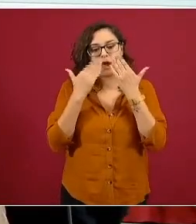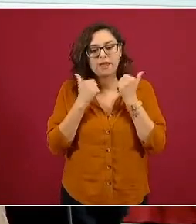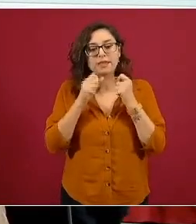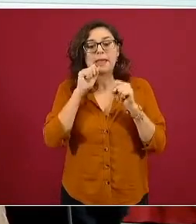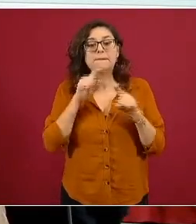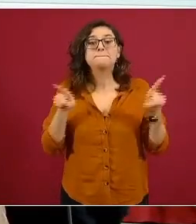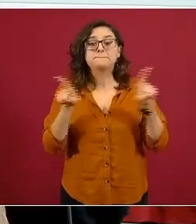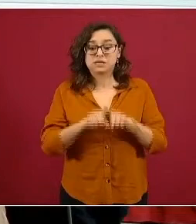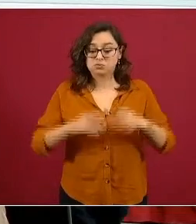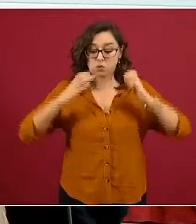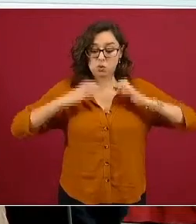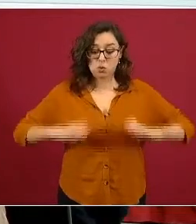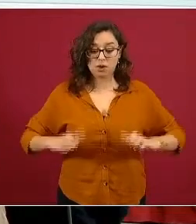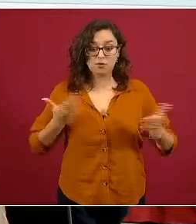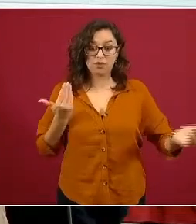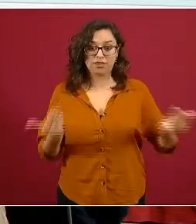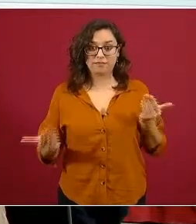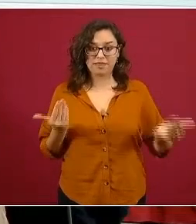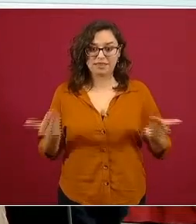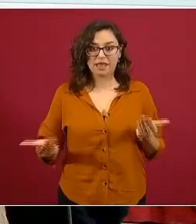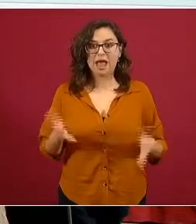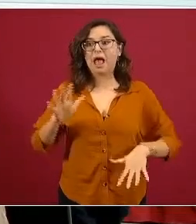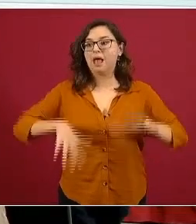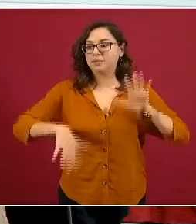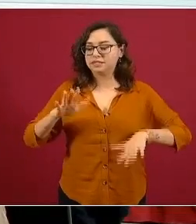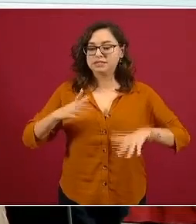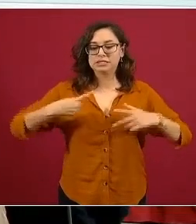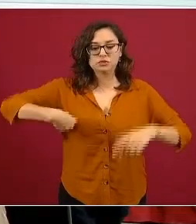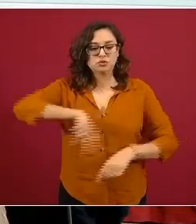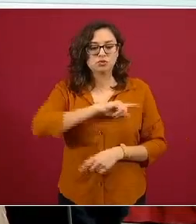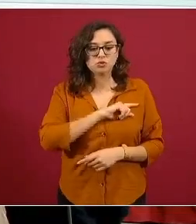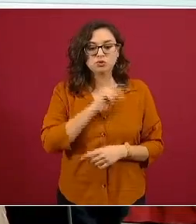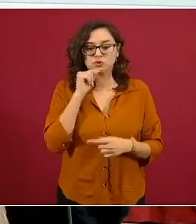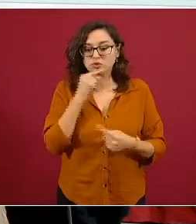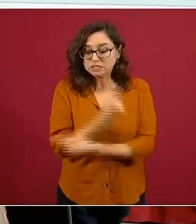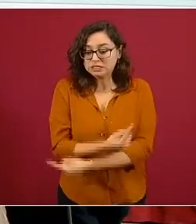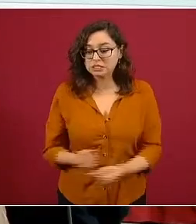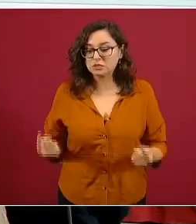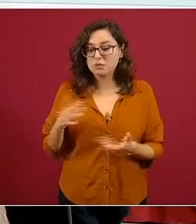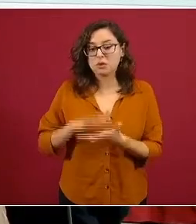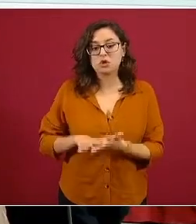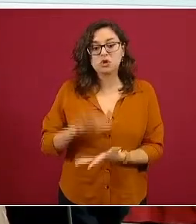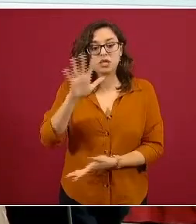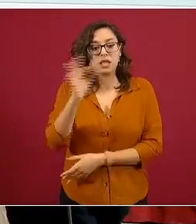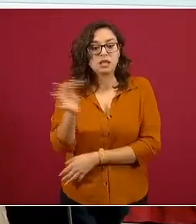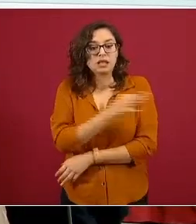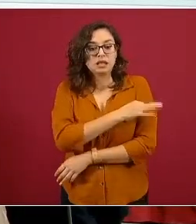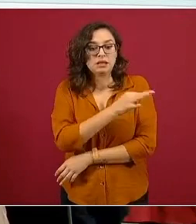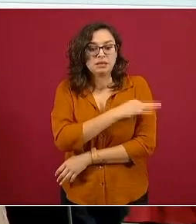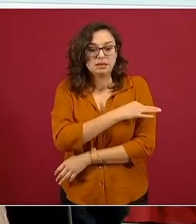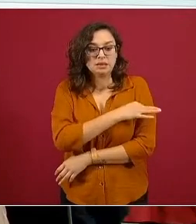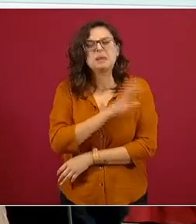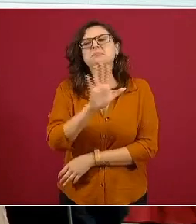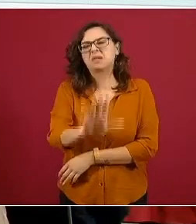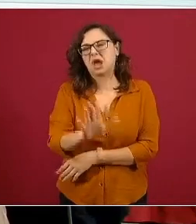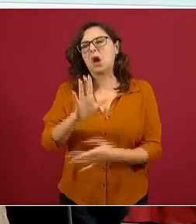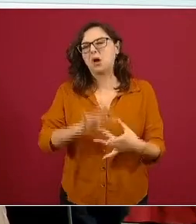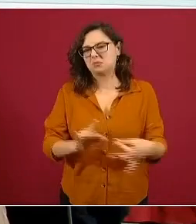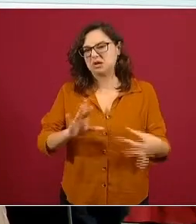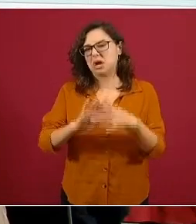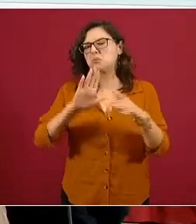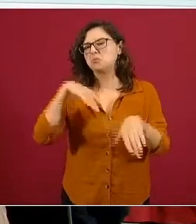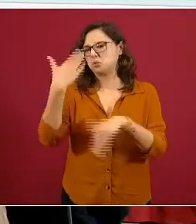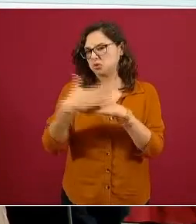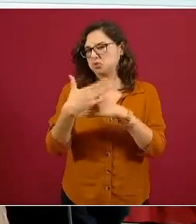de hay un porcentaje de algunos de nosotros, o de los niños sobre todo, que se vacunan. Ahorita les voy a explicar la estrategia que vamos a hacer el año que